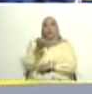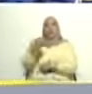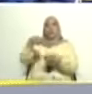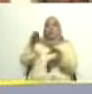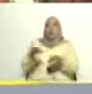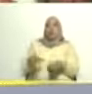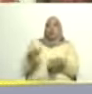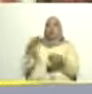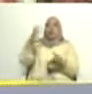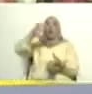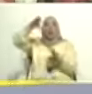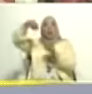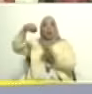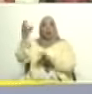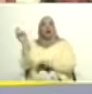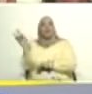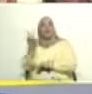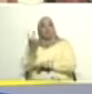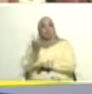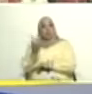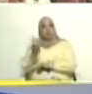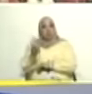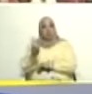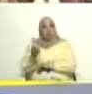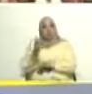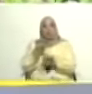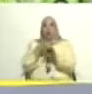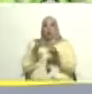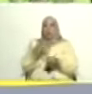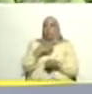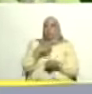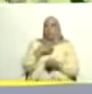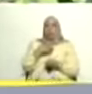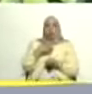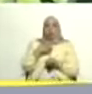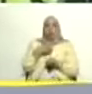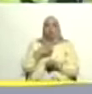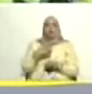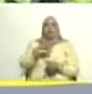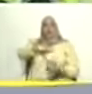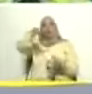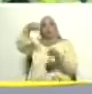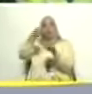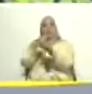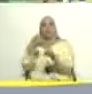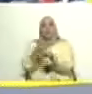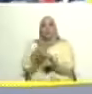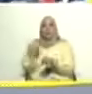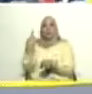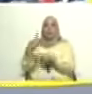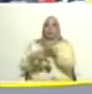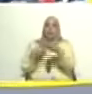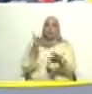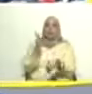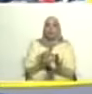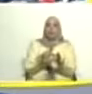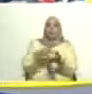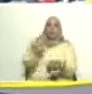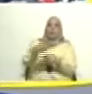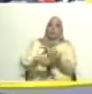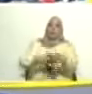los CLAT a Venezuela, pero no podrán dejarnos sin CLAT a Venezuela porque vamos a